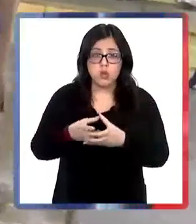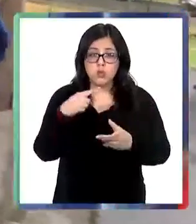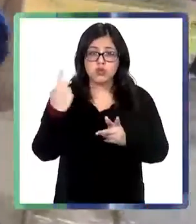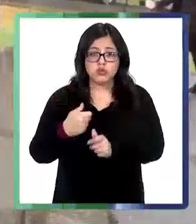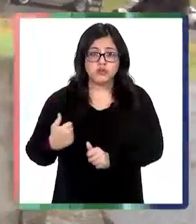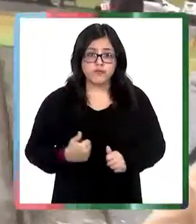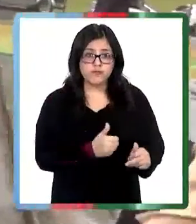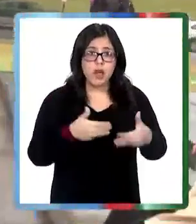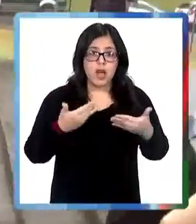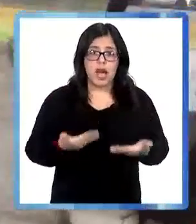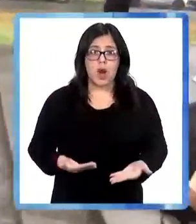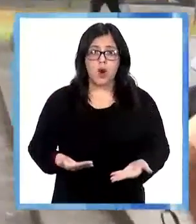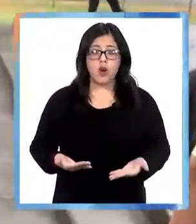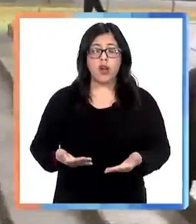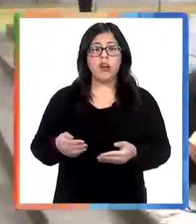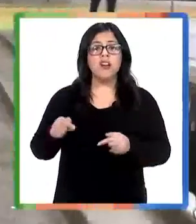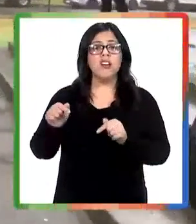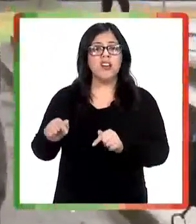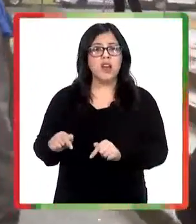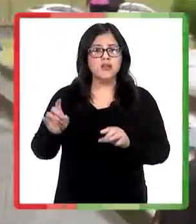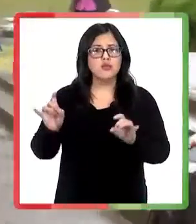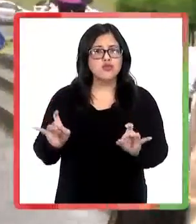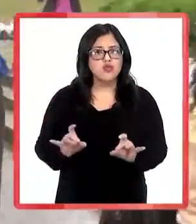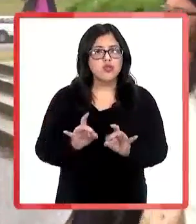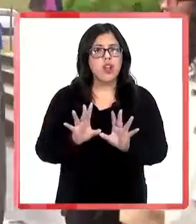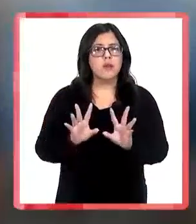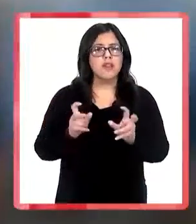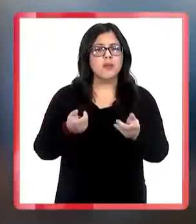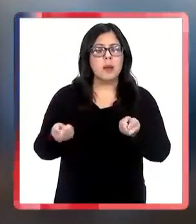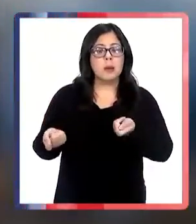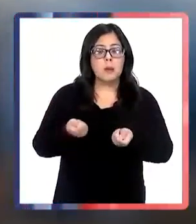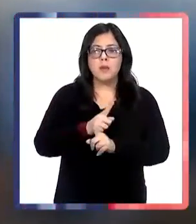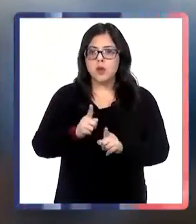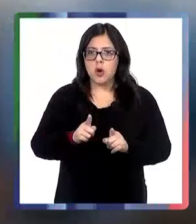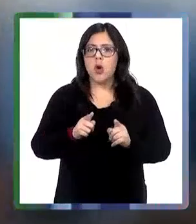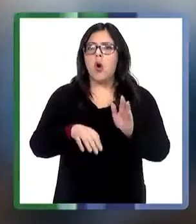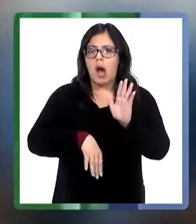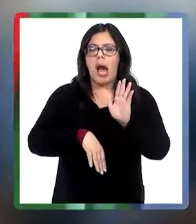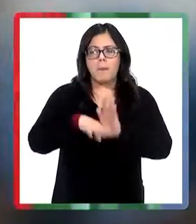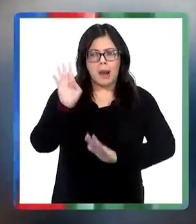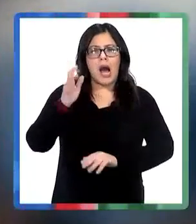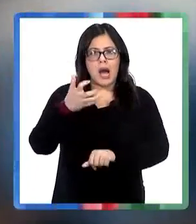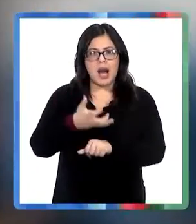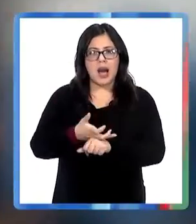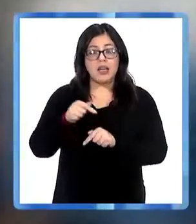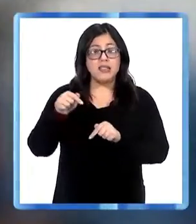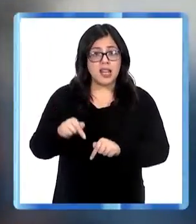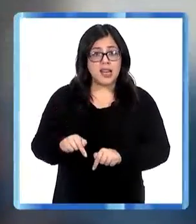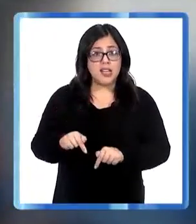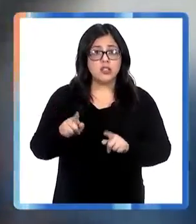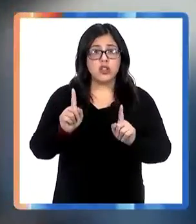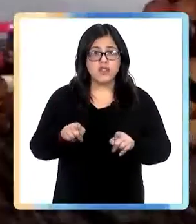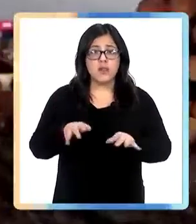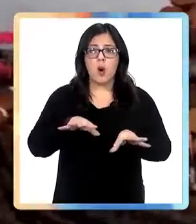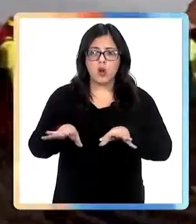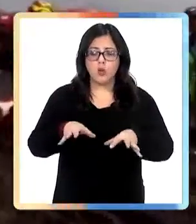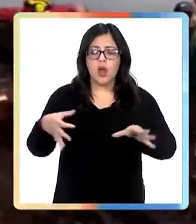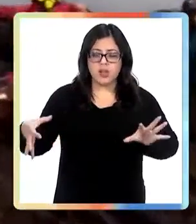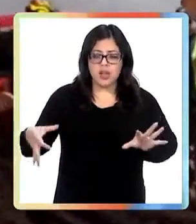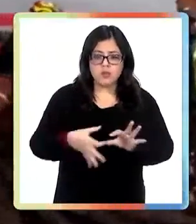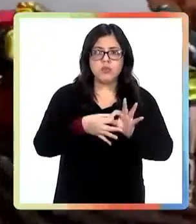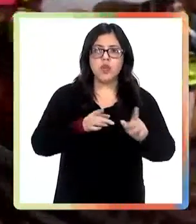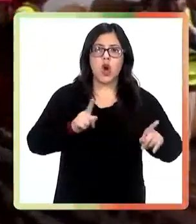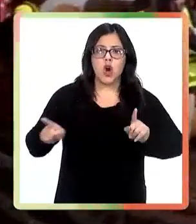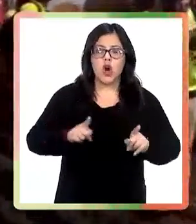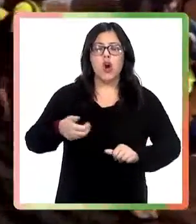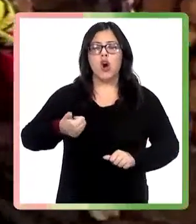las bandas que estamos persiguiendo activamente, no son solo un interlocutor, sino que hay muchos más y en eso tenemos que